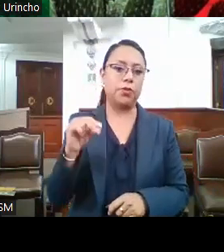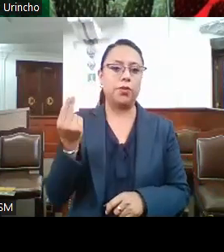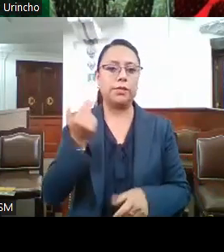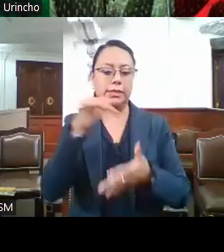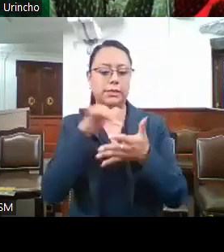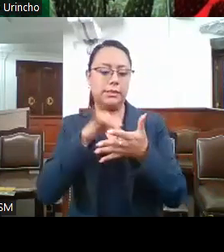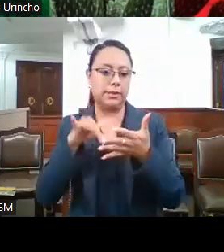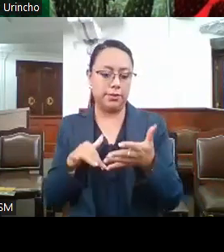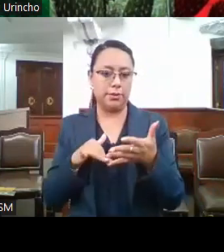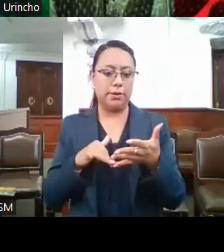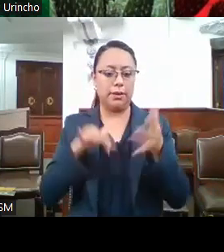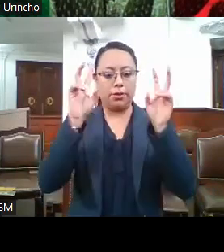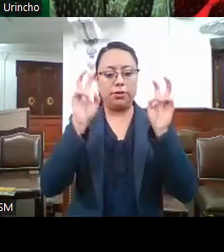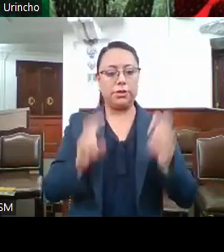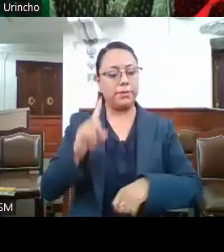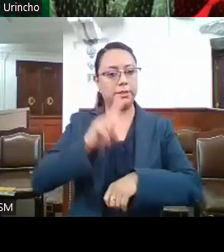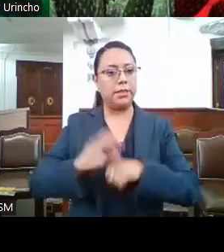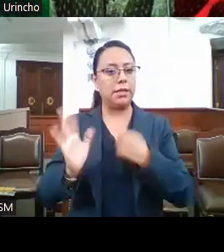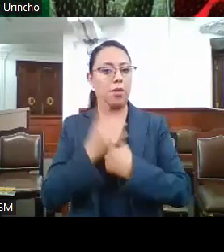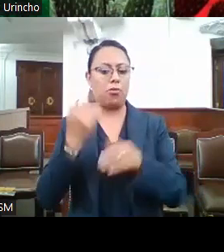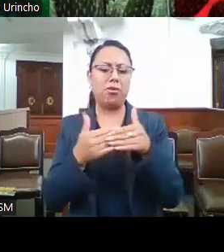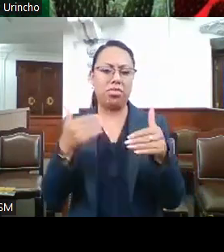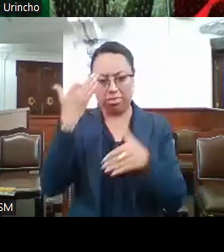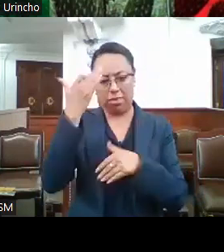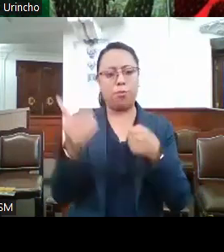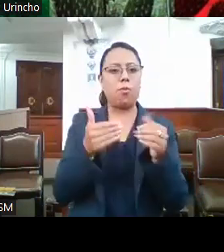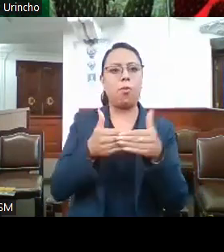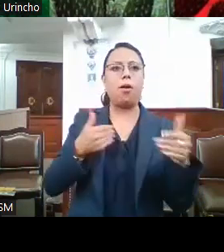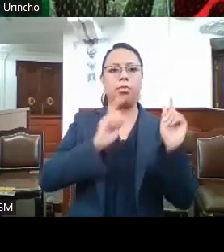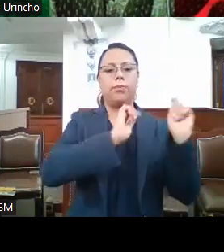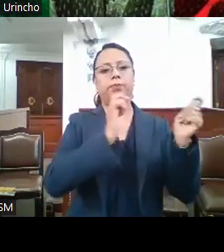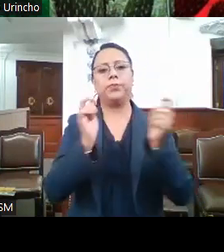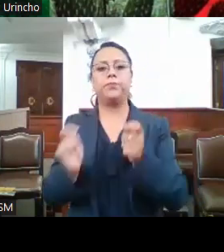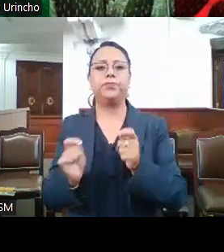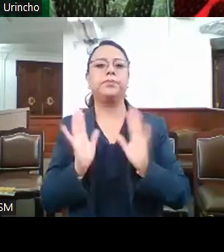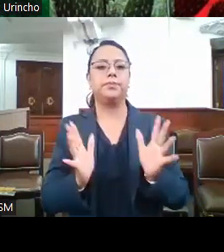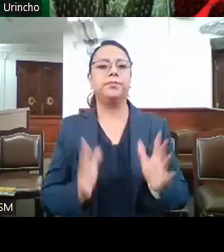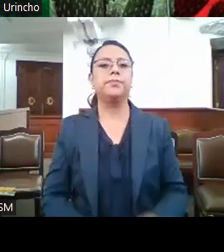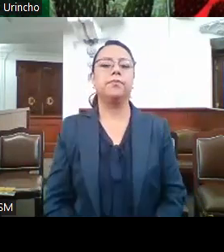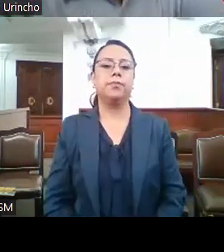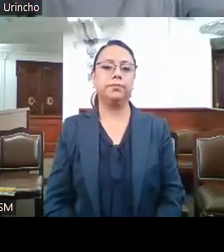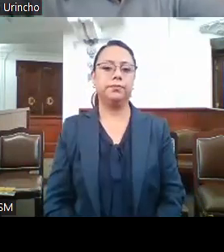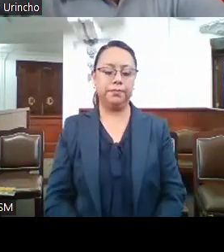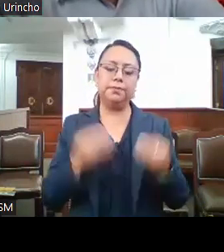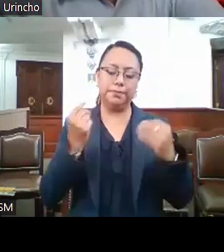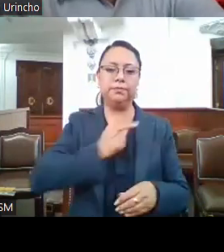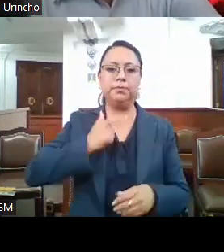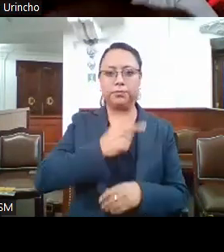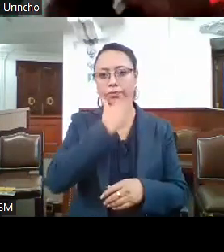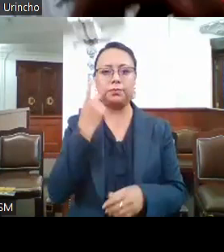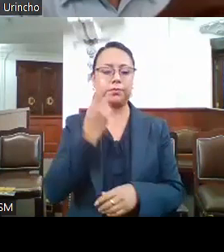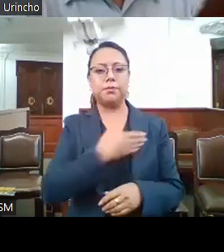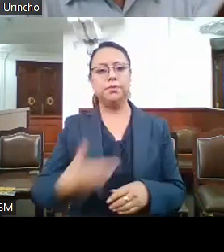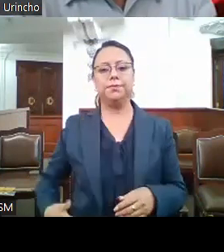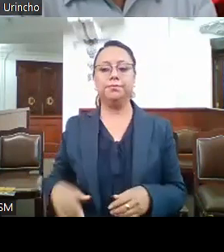asuntos enlistados en el orden del día por haber sido distribuidos con antelación. Con gusto, diputado presidente. Por instrucciones de